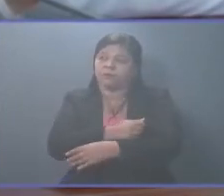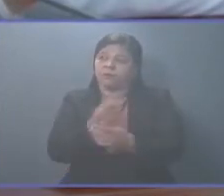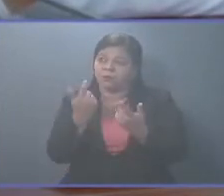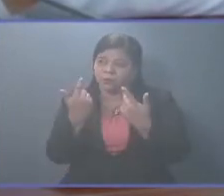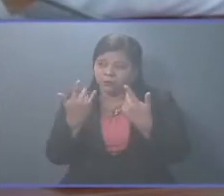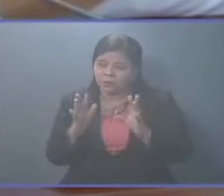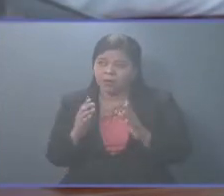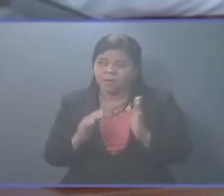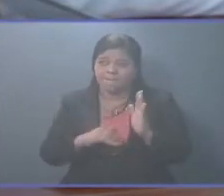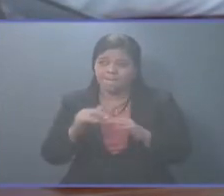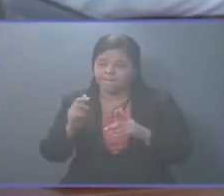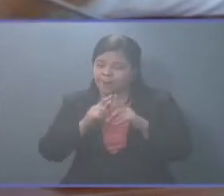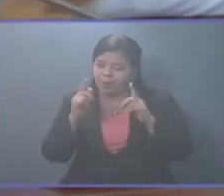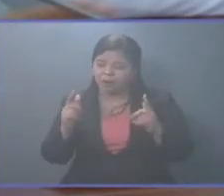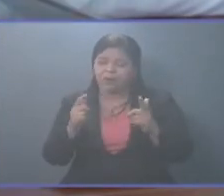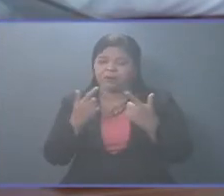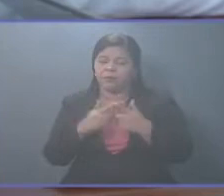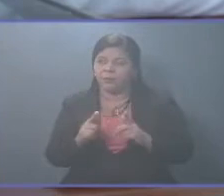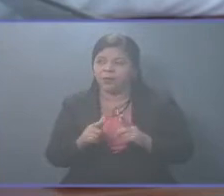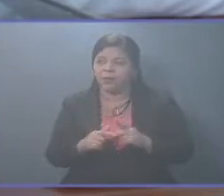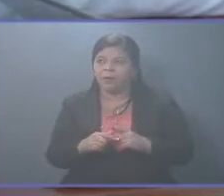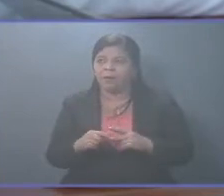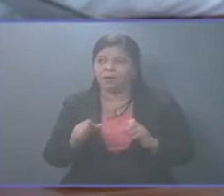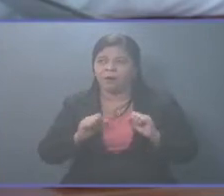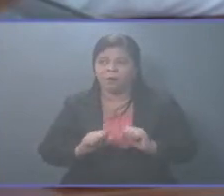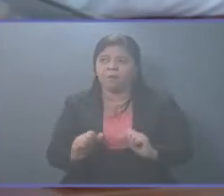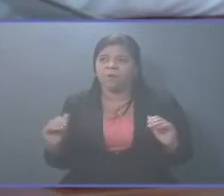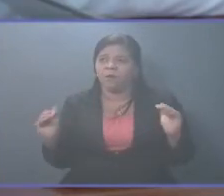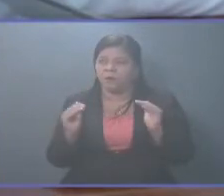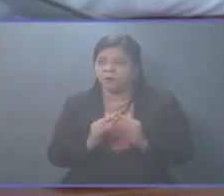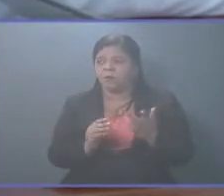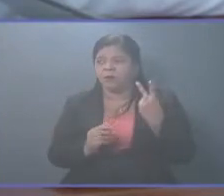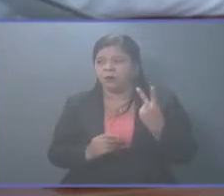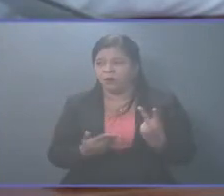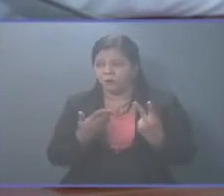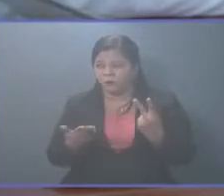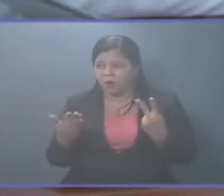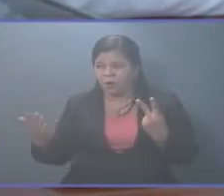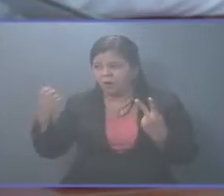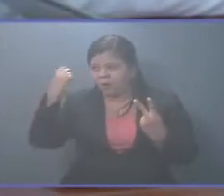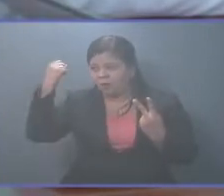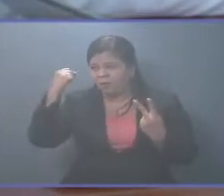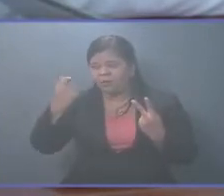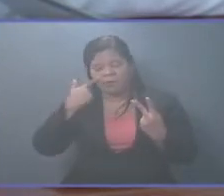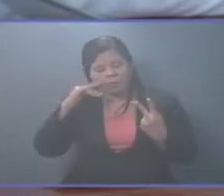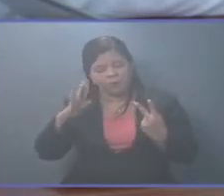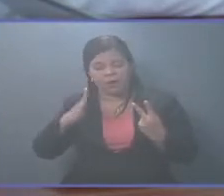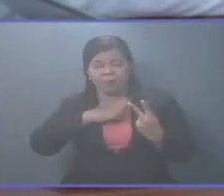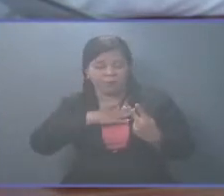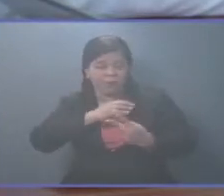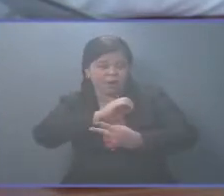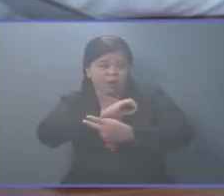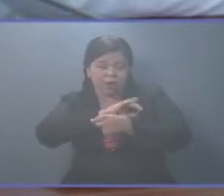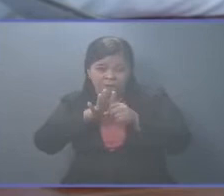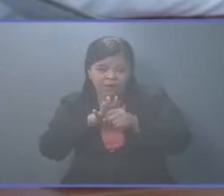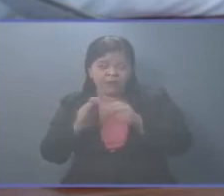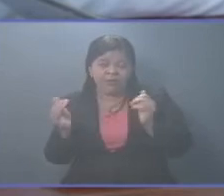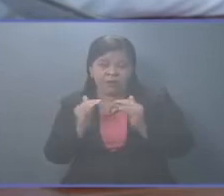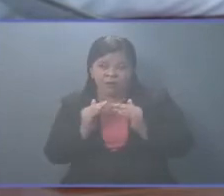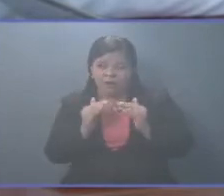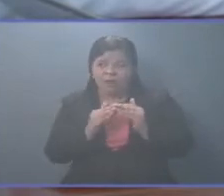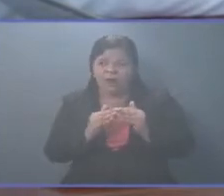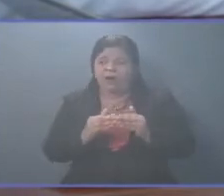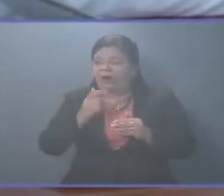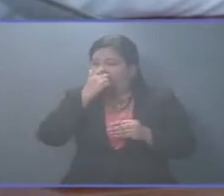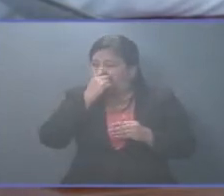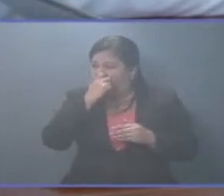los casos graves y prevenga la mortalidad. Esas son las dos cosas más importantes, porque si a mí me da el COVID como un catarro, como yo personalmente